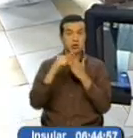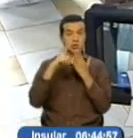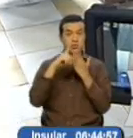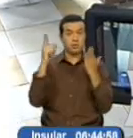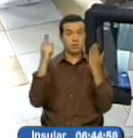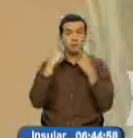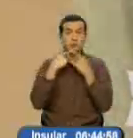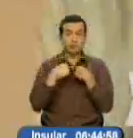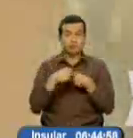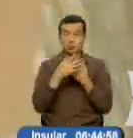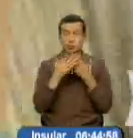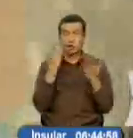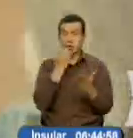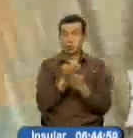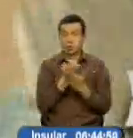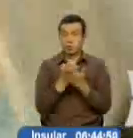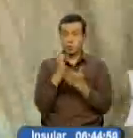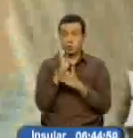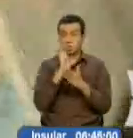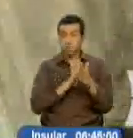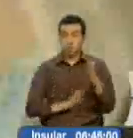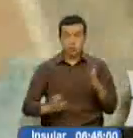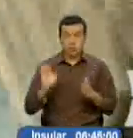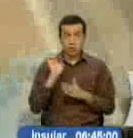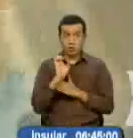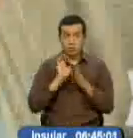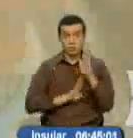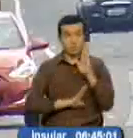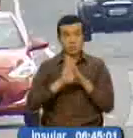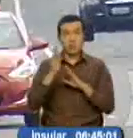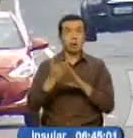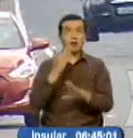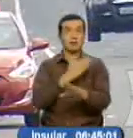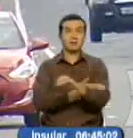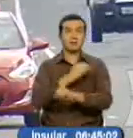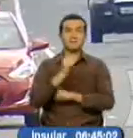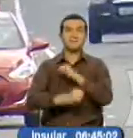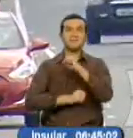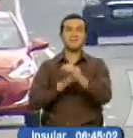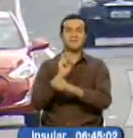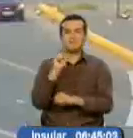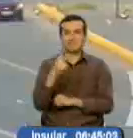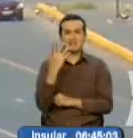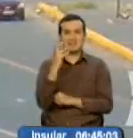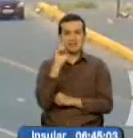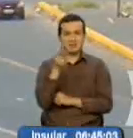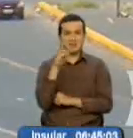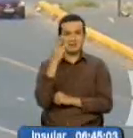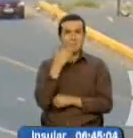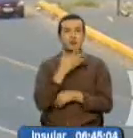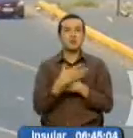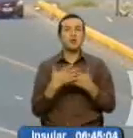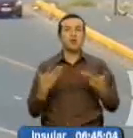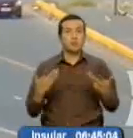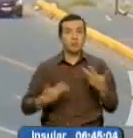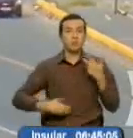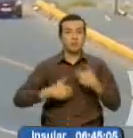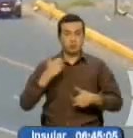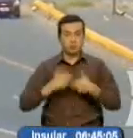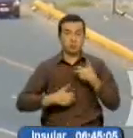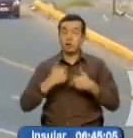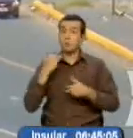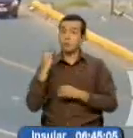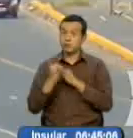declaraciones públicas que la economía del país no es la misma a la de los años 2015 y 2016, donde se soportaron las consecuencias de